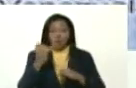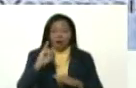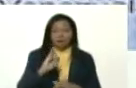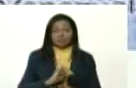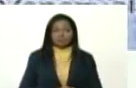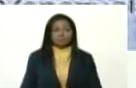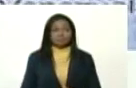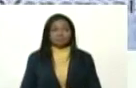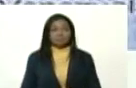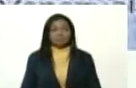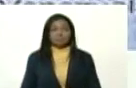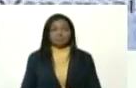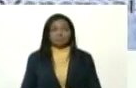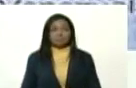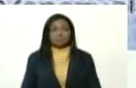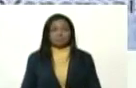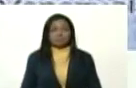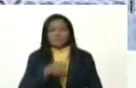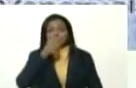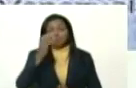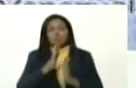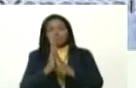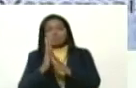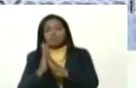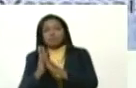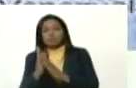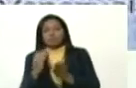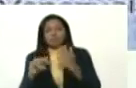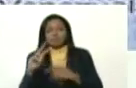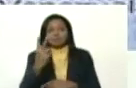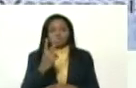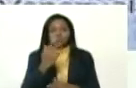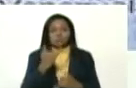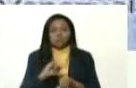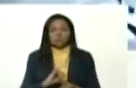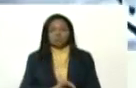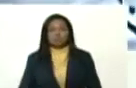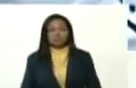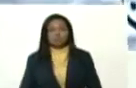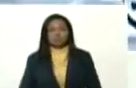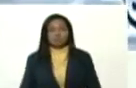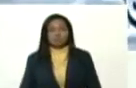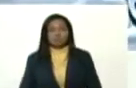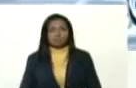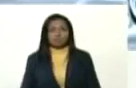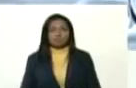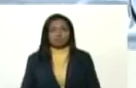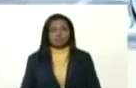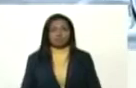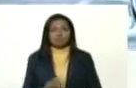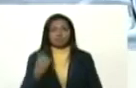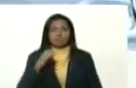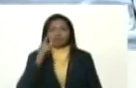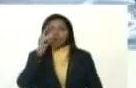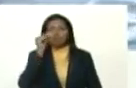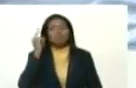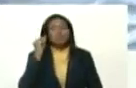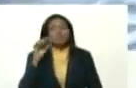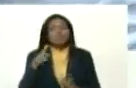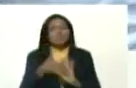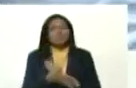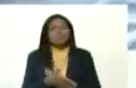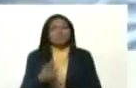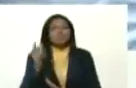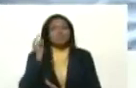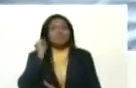¿Ah? Micrófono. Vas para el segundo. Esta es la segunda. ¿Tienes que un niño o una niña? Tengo